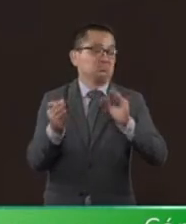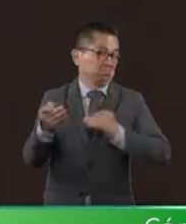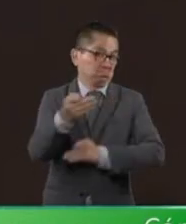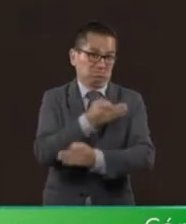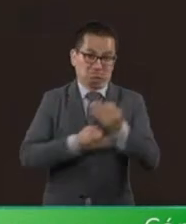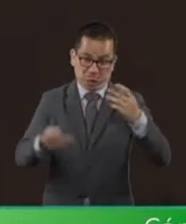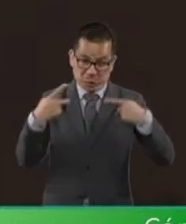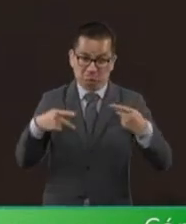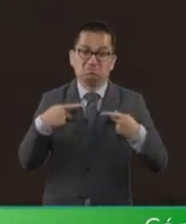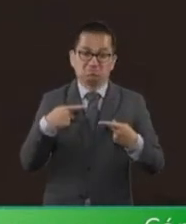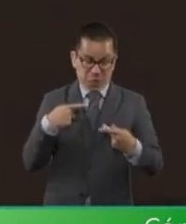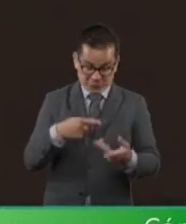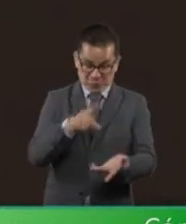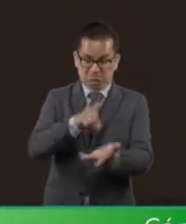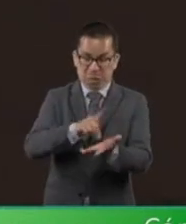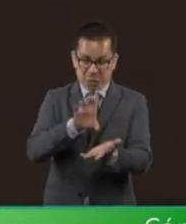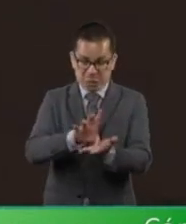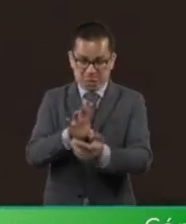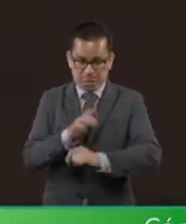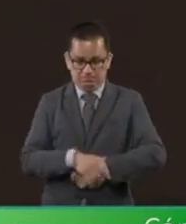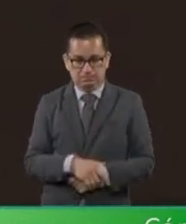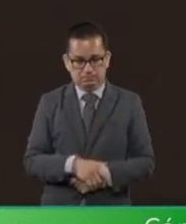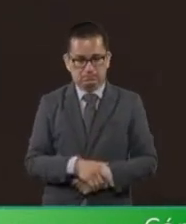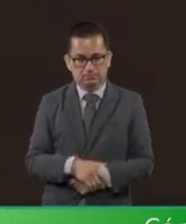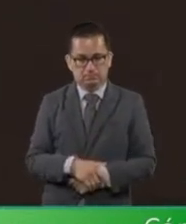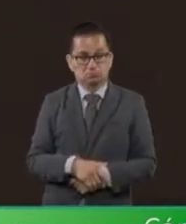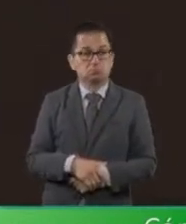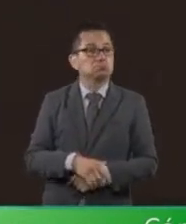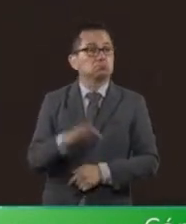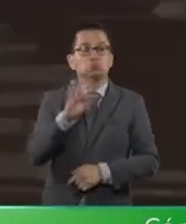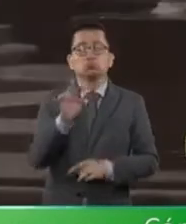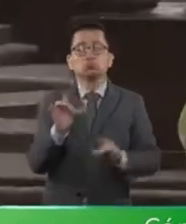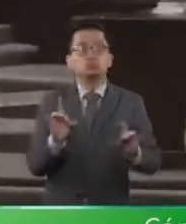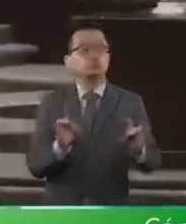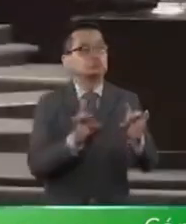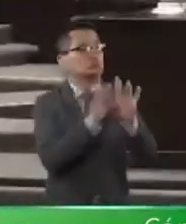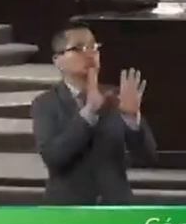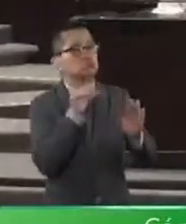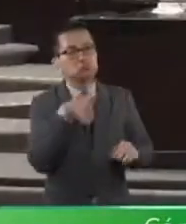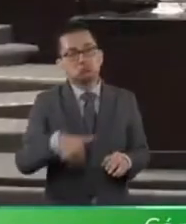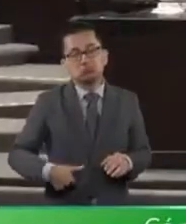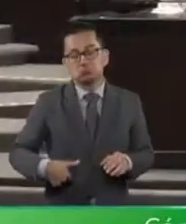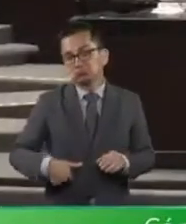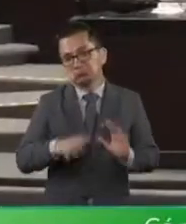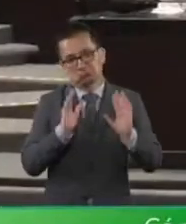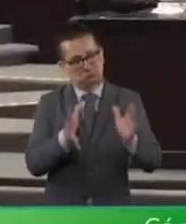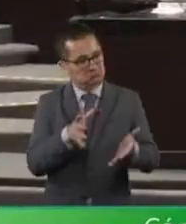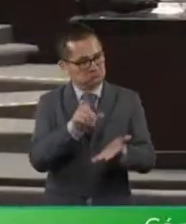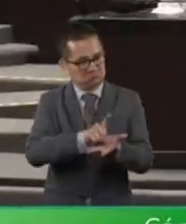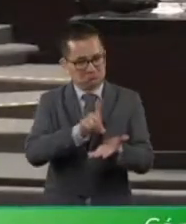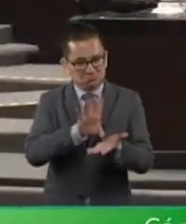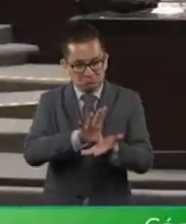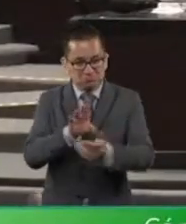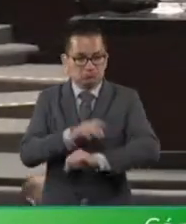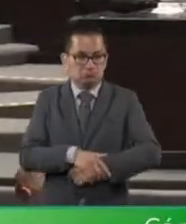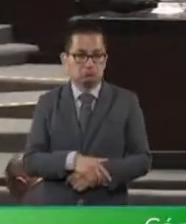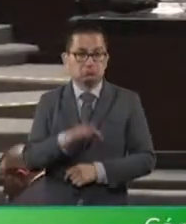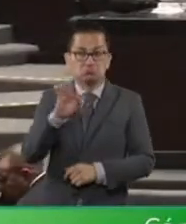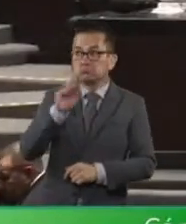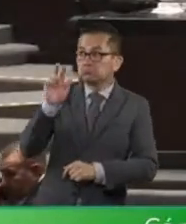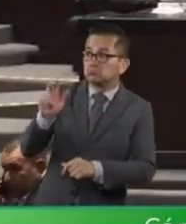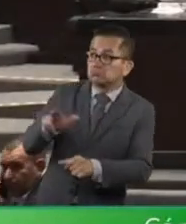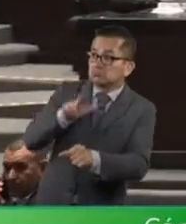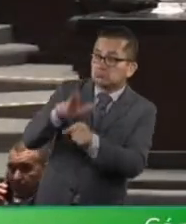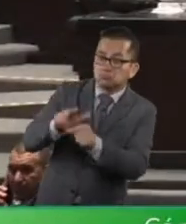adquirirla. La discapacidad se da en un segundo, se da en un accidente, se da en un fenómeno